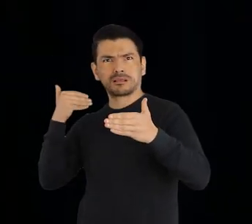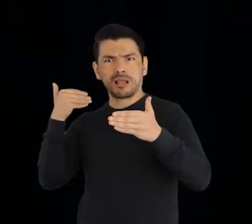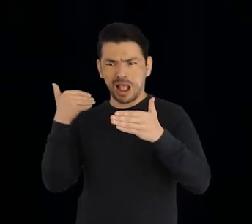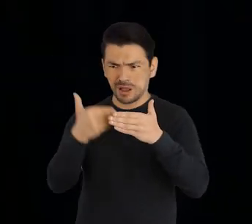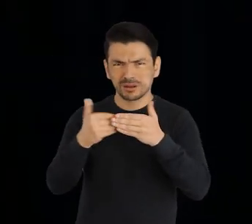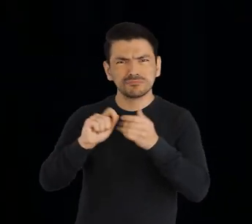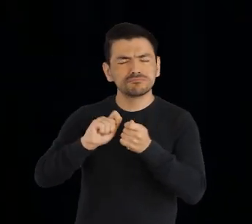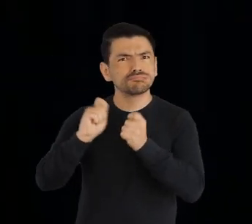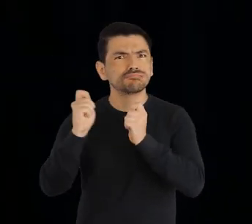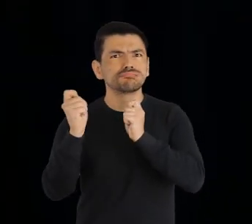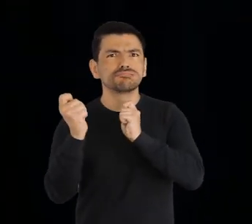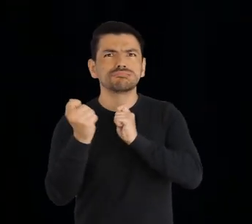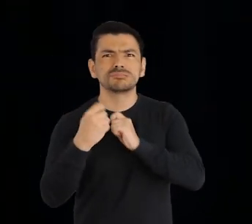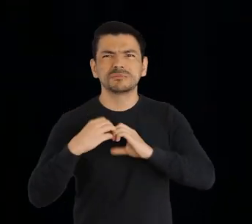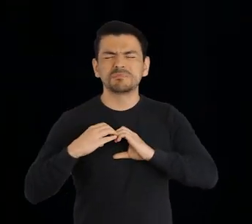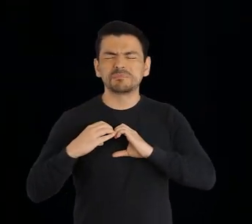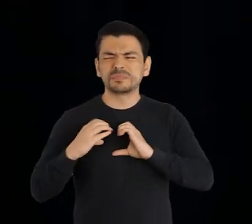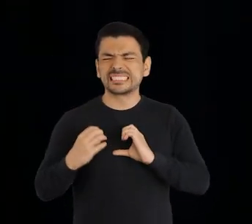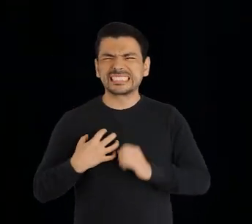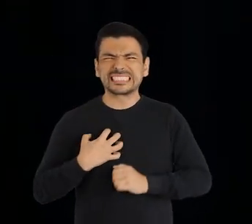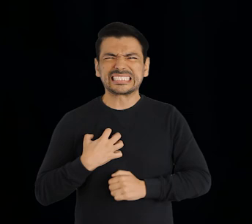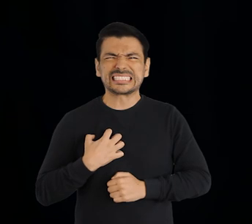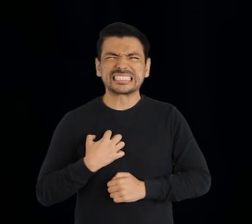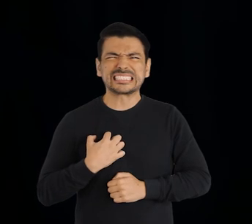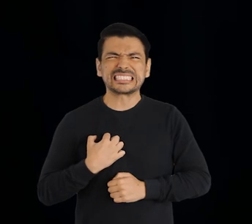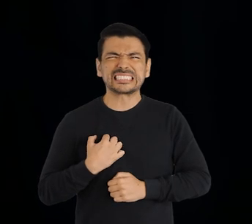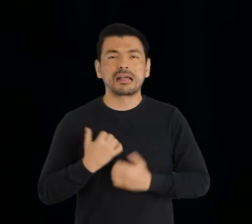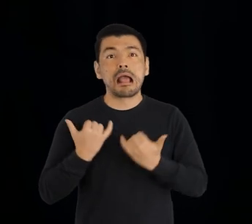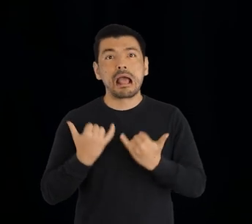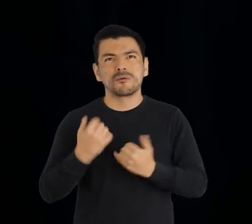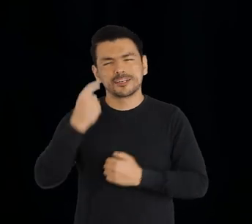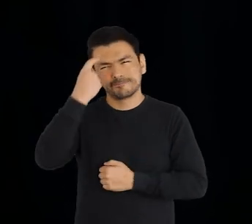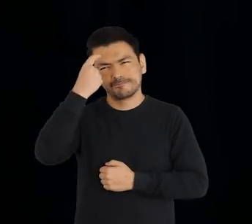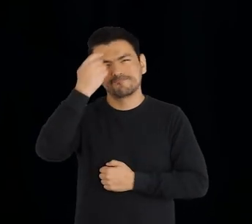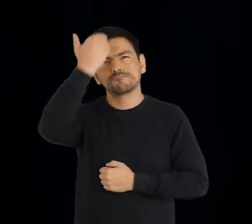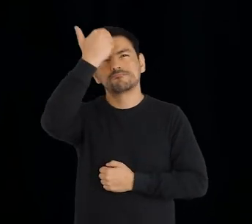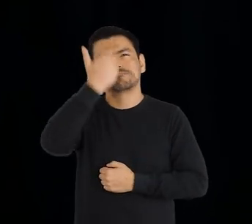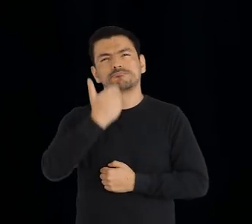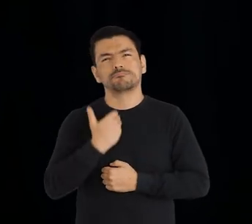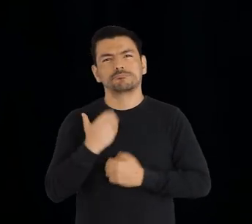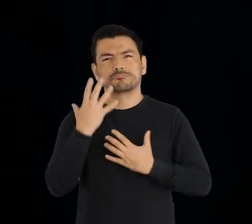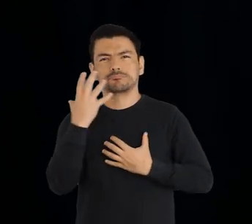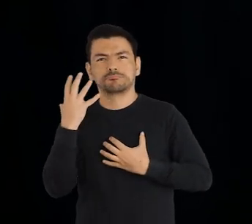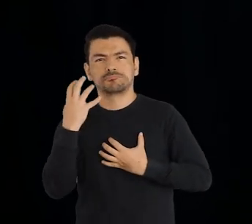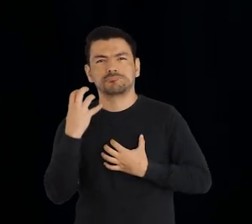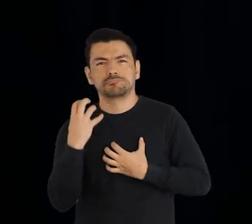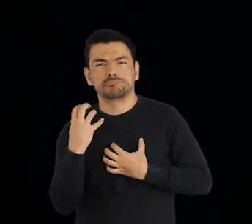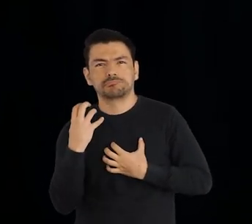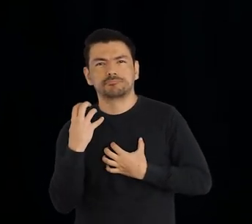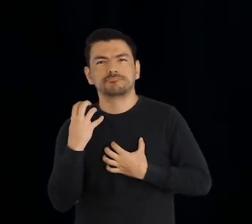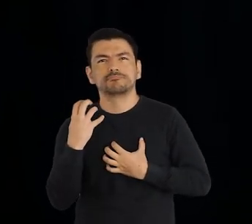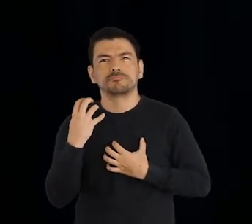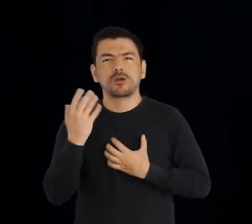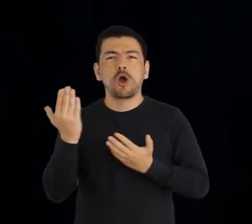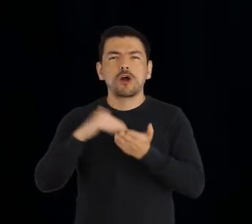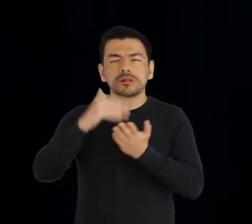nuestros corazones, ahora solo funciona la mitad de tu cuerpo. Has tenido que aprender todo de